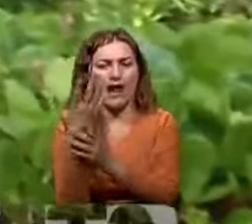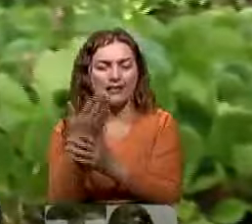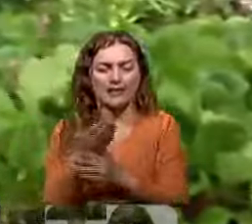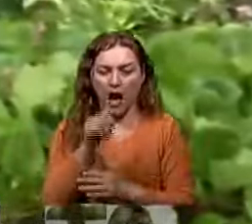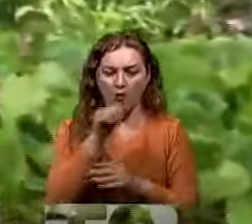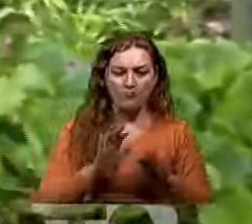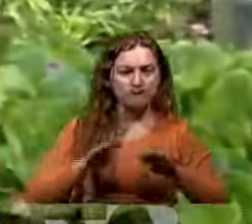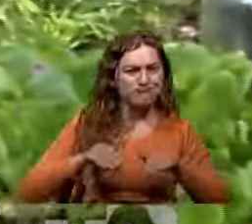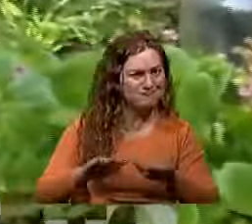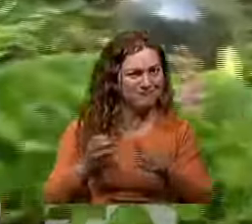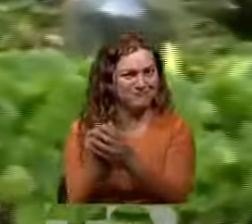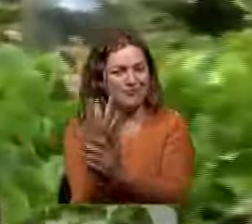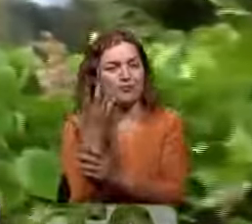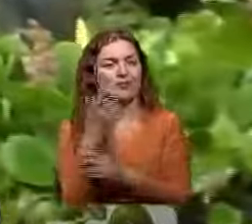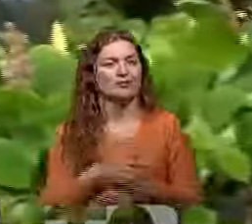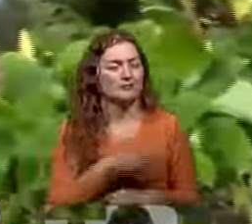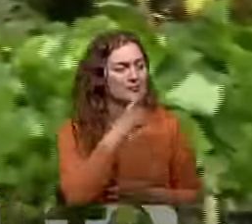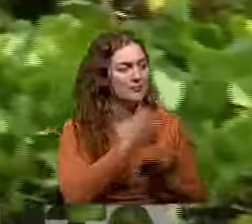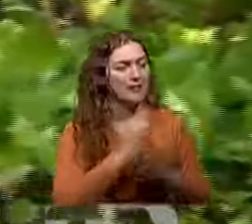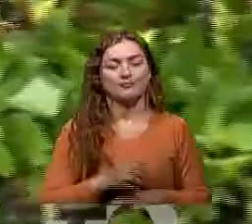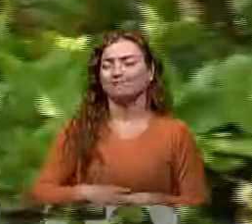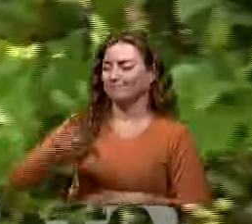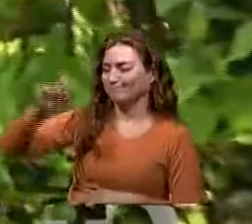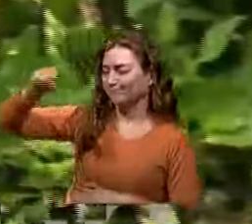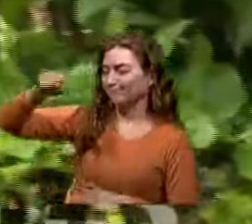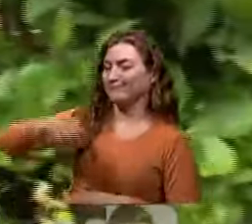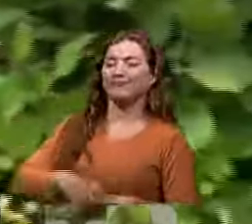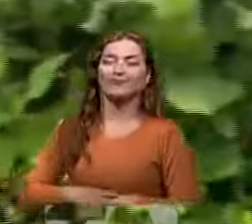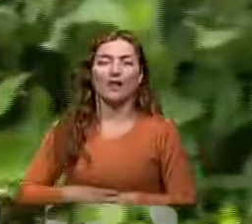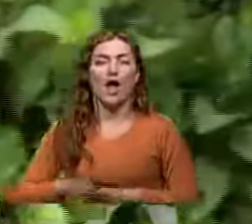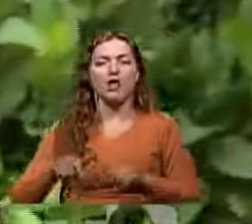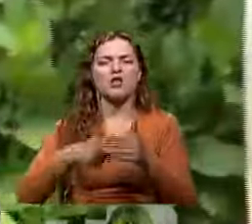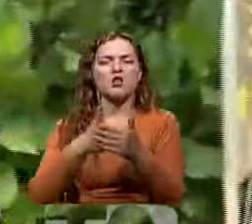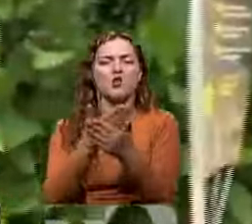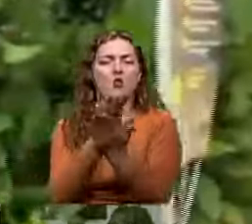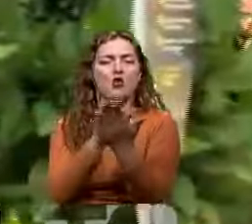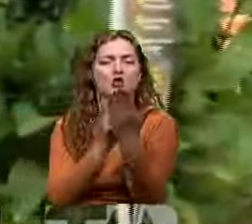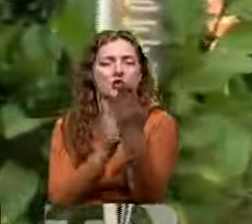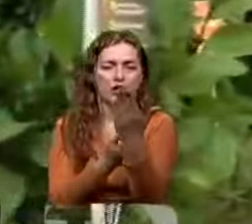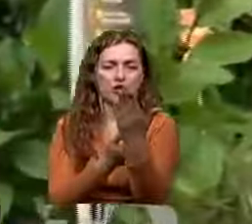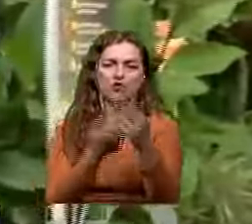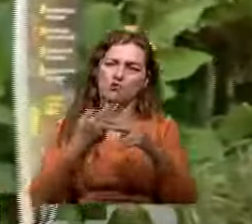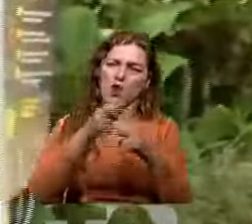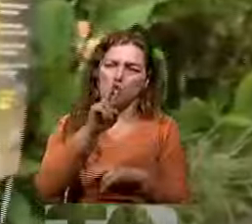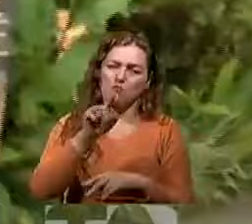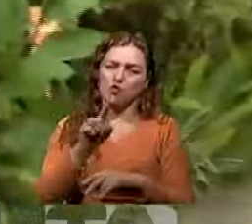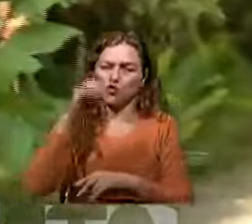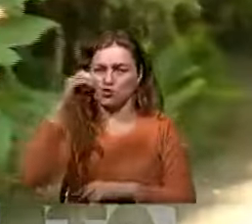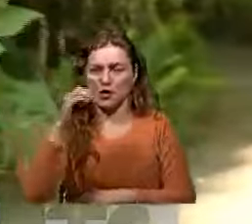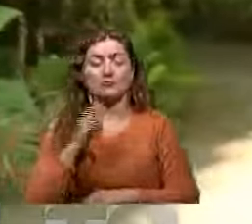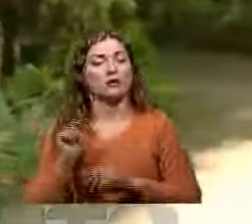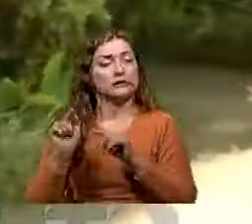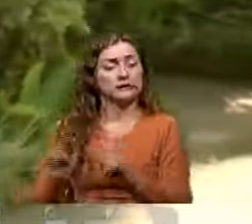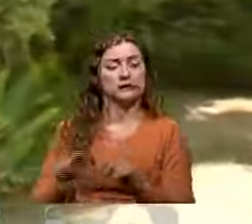¿verdad? Así es. En primer lugar, en esta versión 2.0 del Bosque de Luz del 2024,